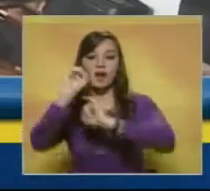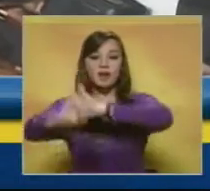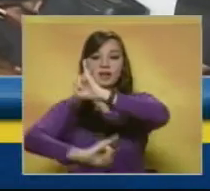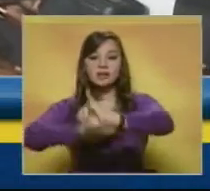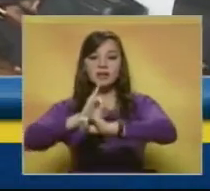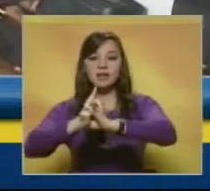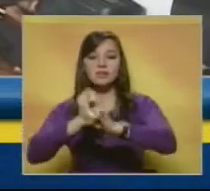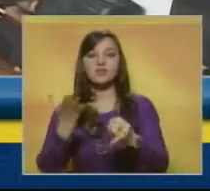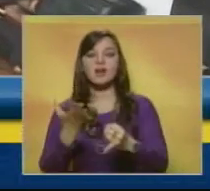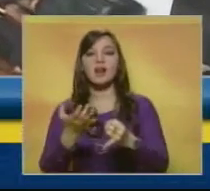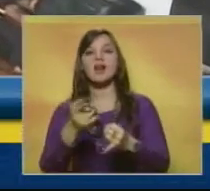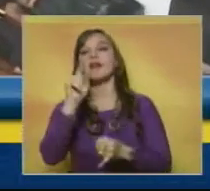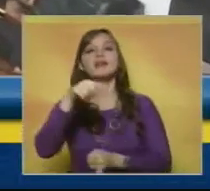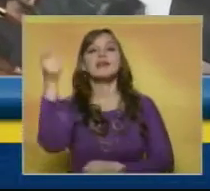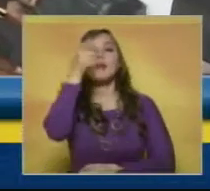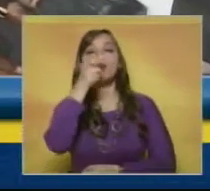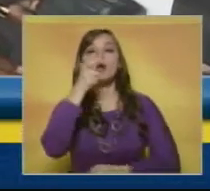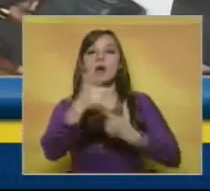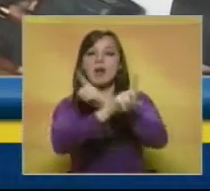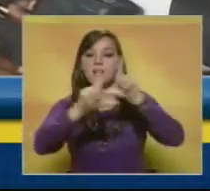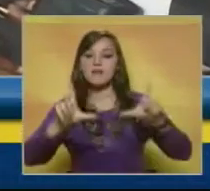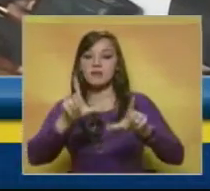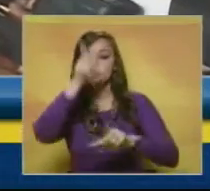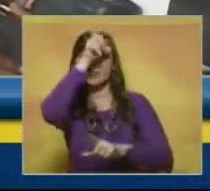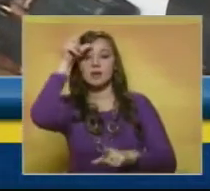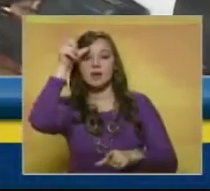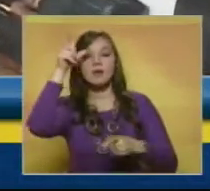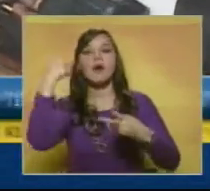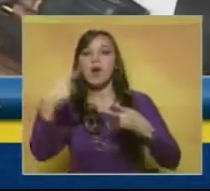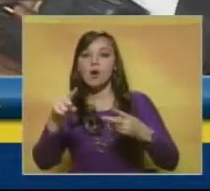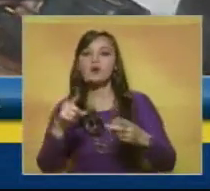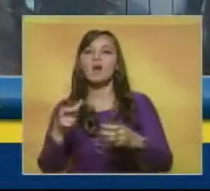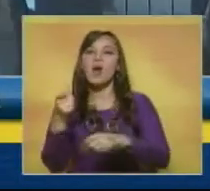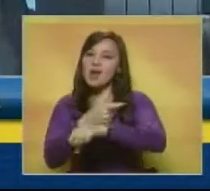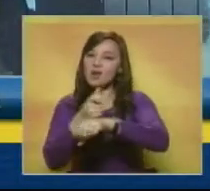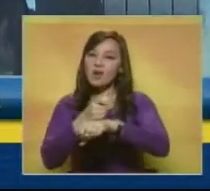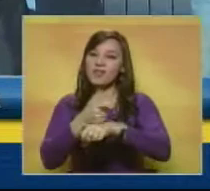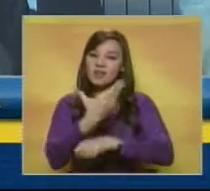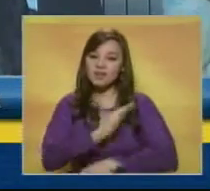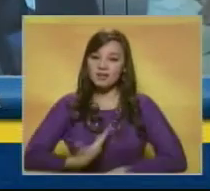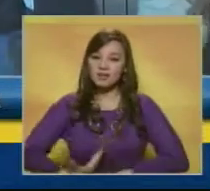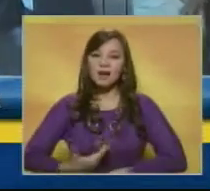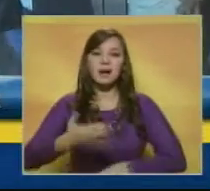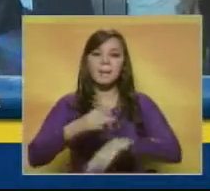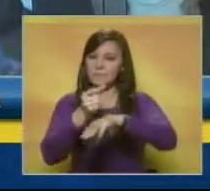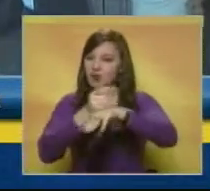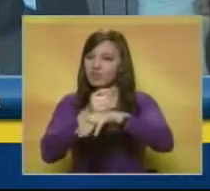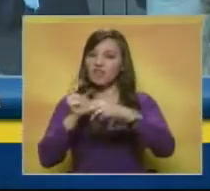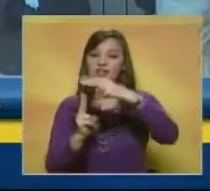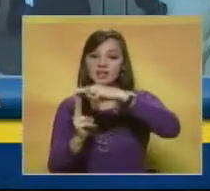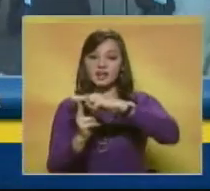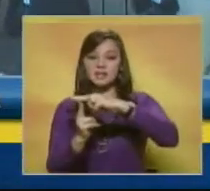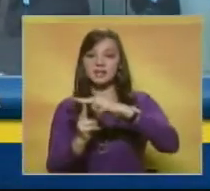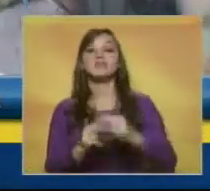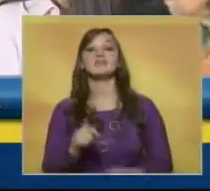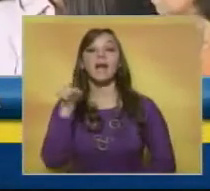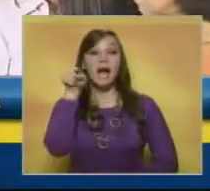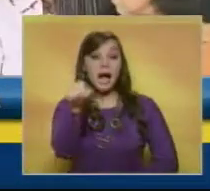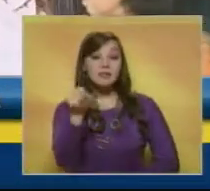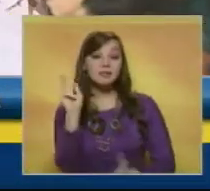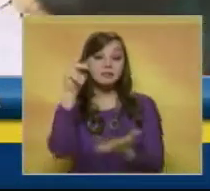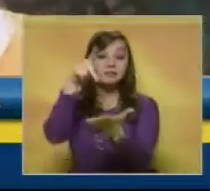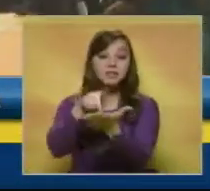ineludible consecuencia la liberación de Leopoldo López, Daniel Ceballos y otras personas. Durante la audiencia declararon dos testigos de la Fiscalía,